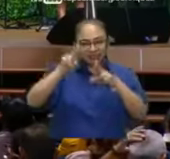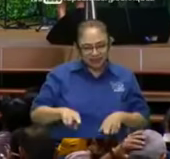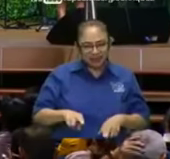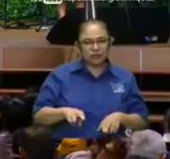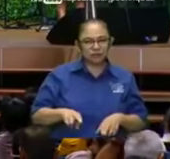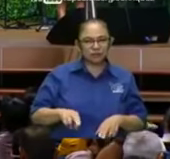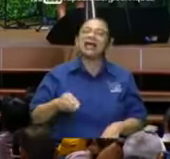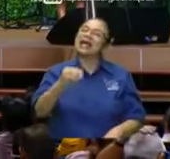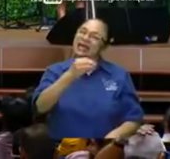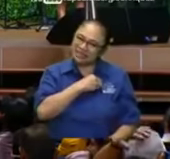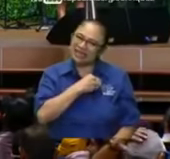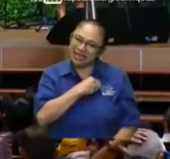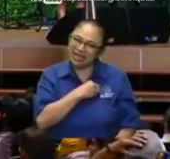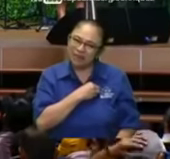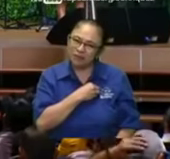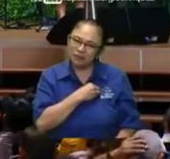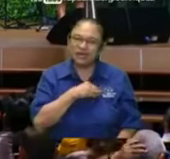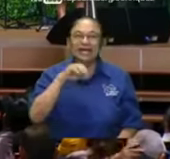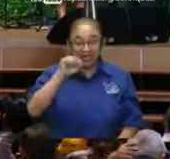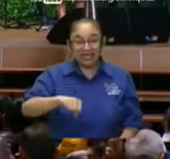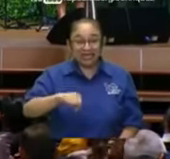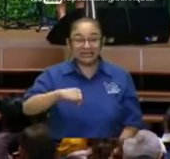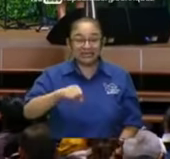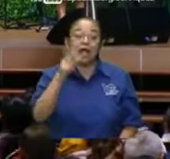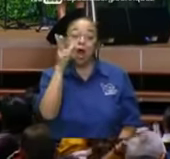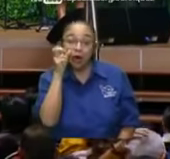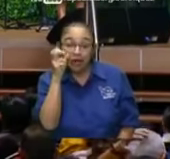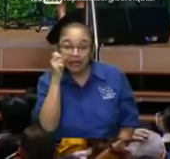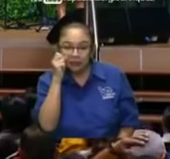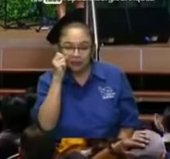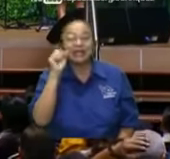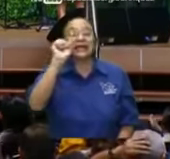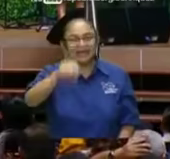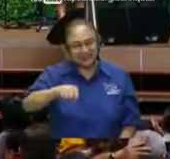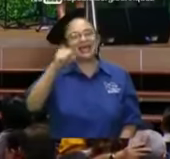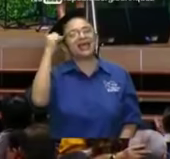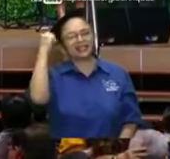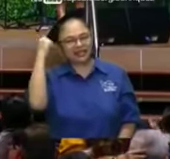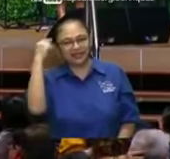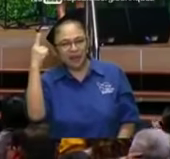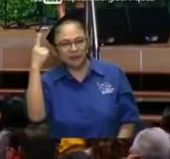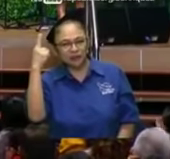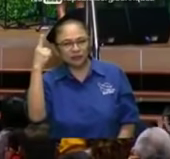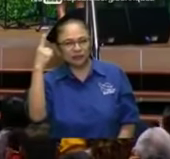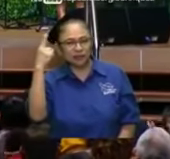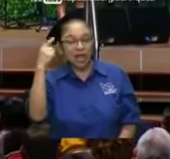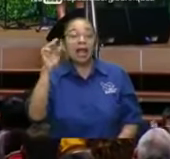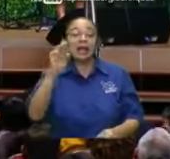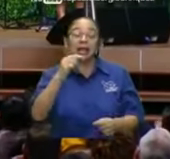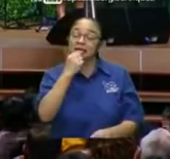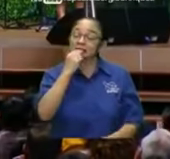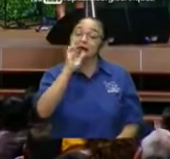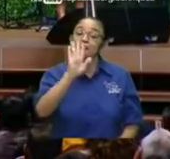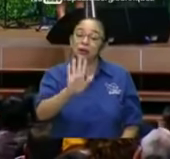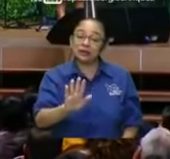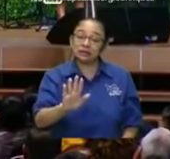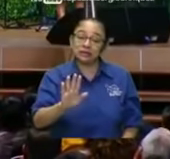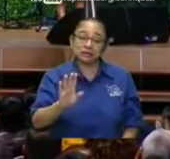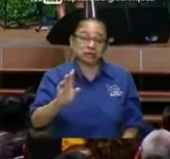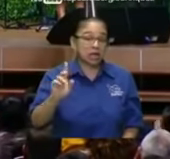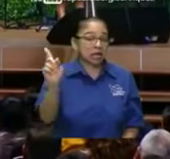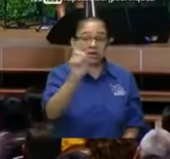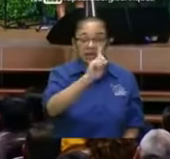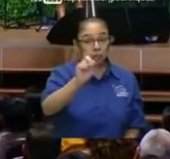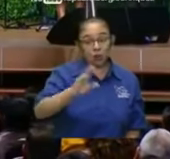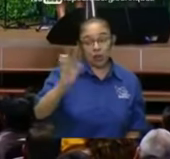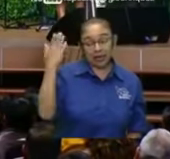percibimos. Nosotros sí lo oímos. Nosotros sí lo entendemos. Las promesas que no eran para nosotros, nos